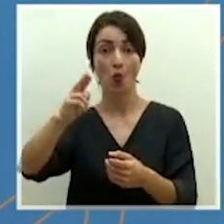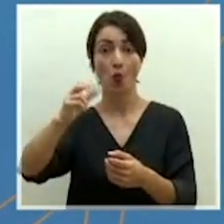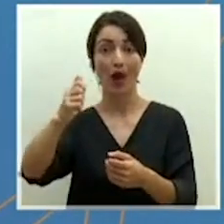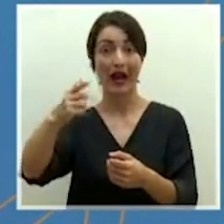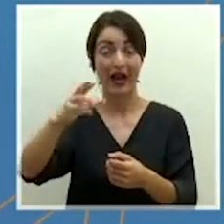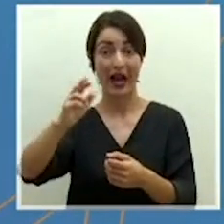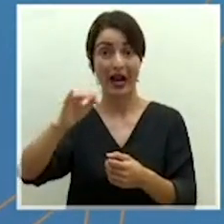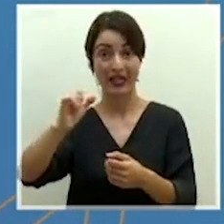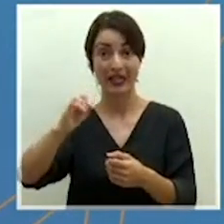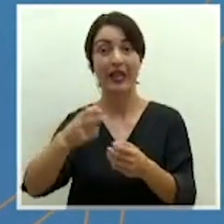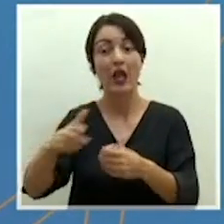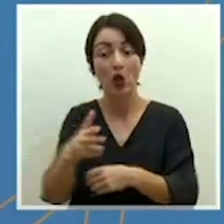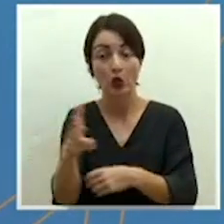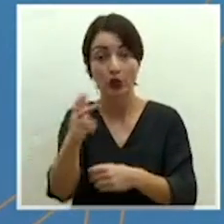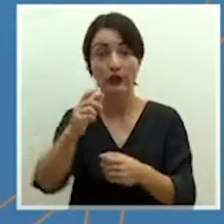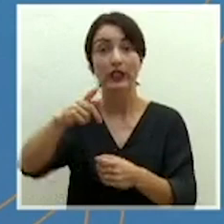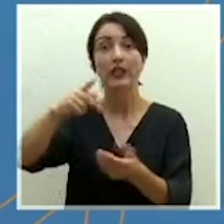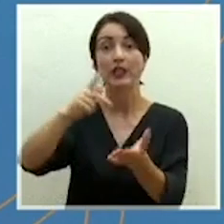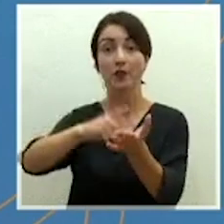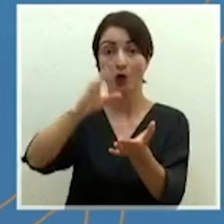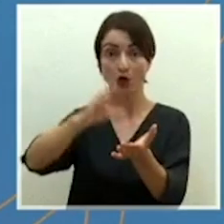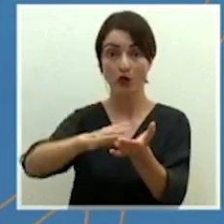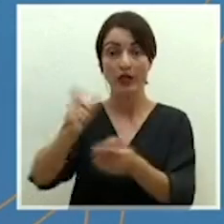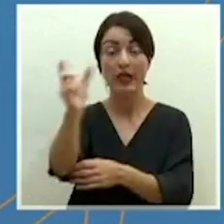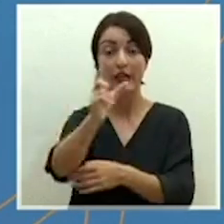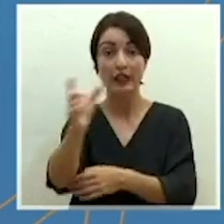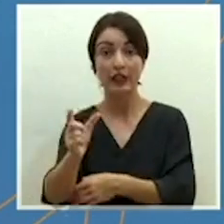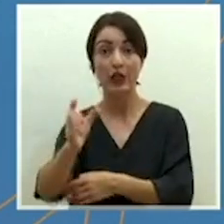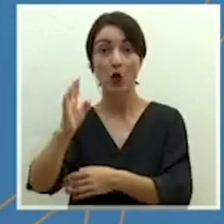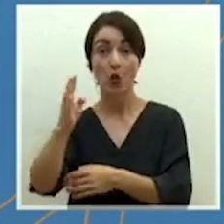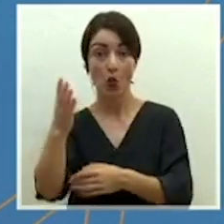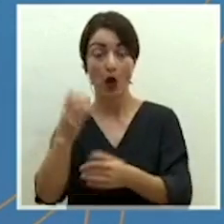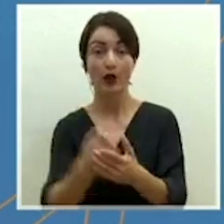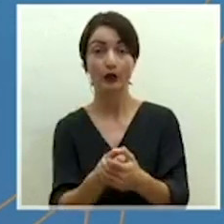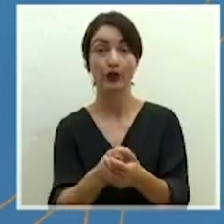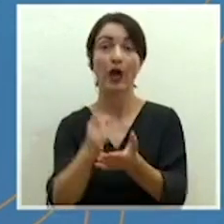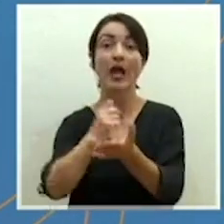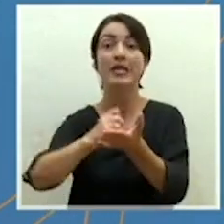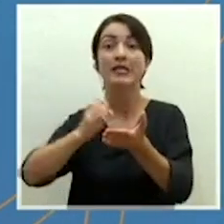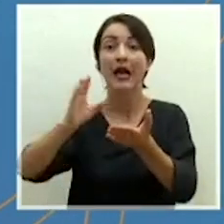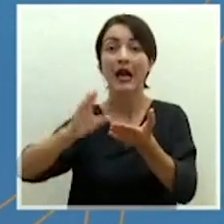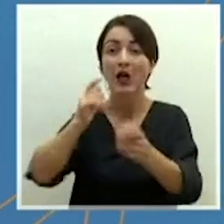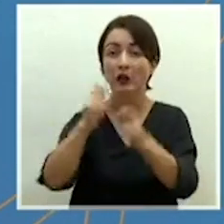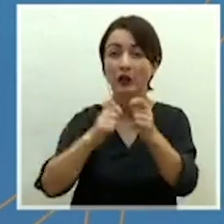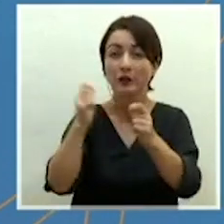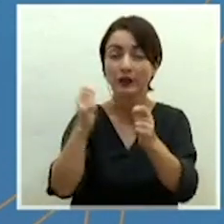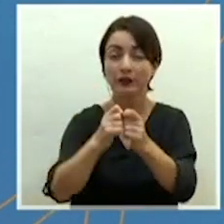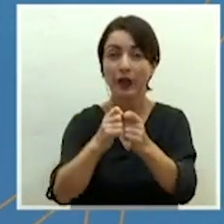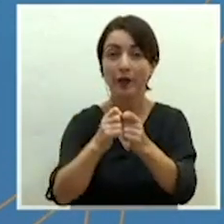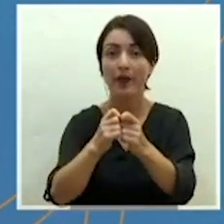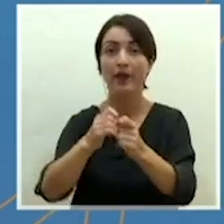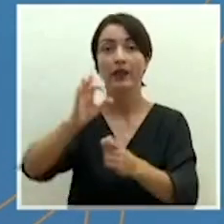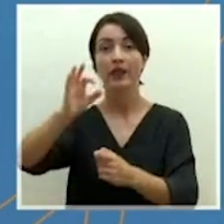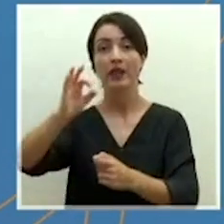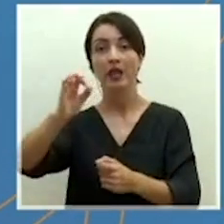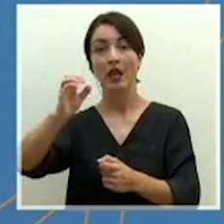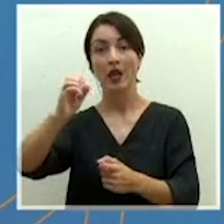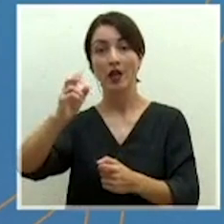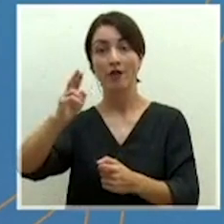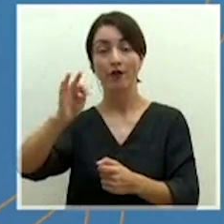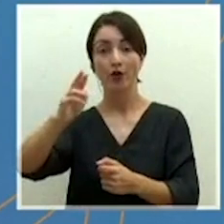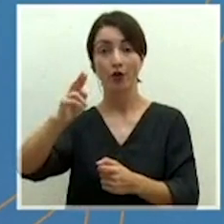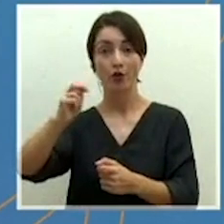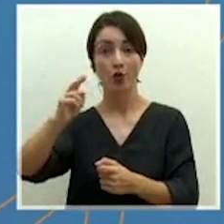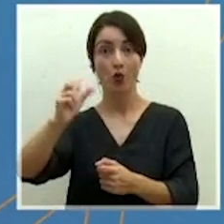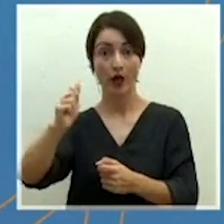Chiles, Pocosí, Río Cuarto. En el Cantón de San Carlos, específicamente los distritos de La Fortuna, bueno, La Fortuna